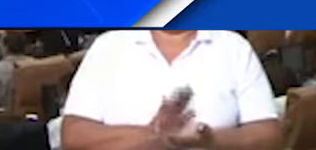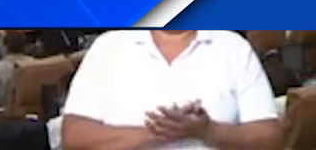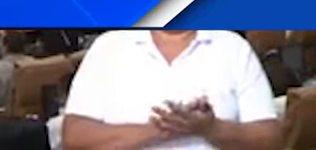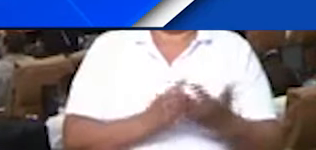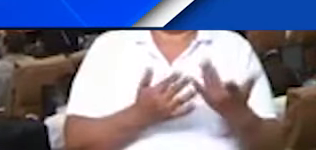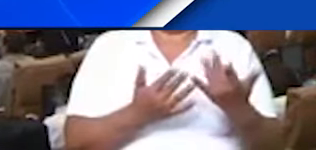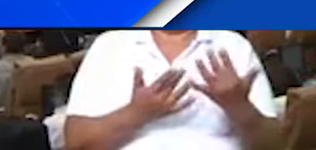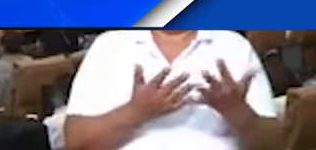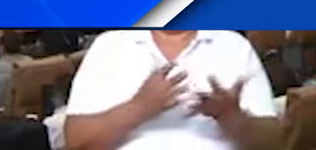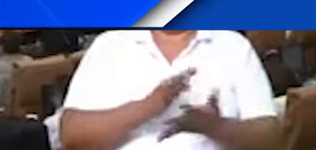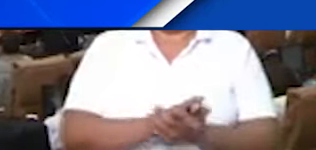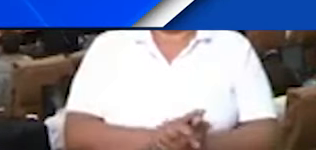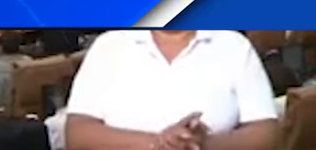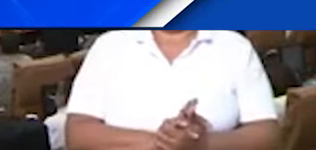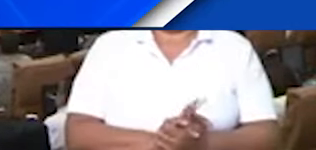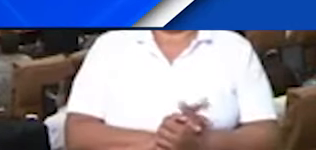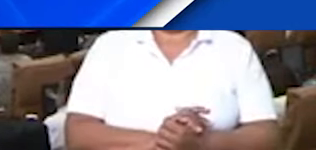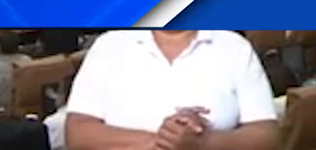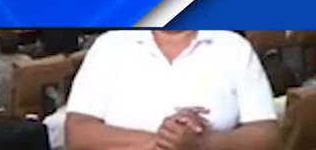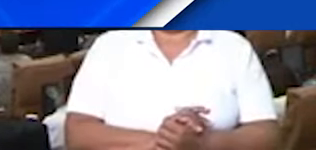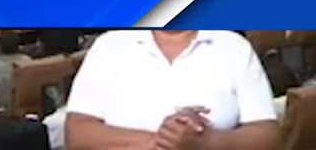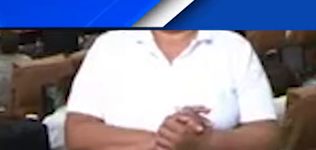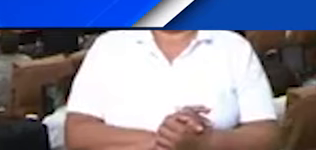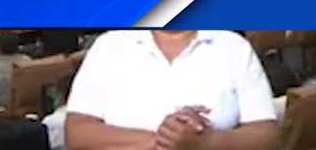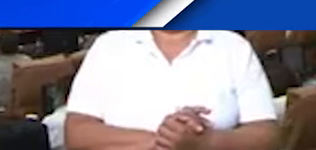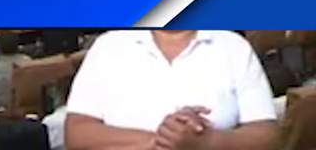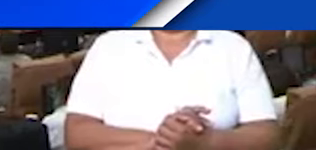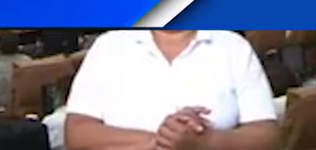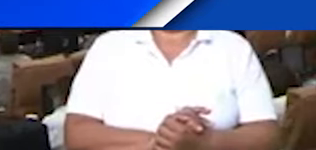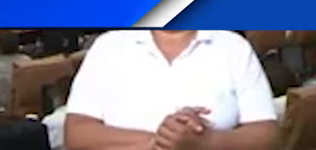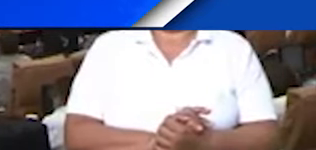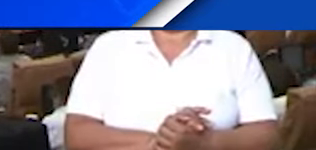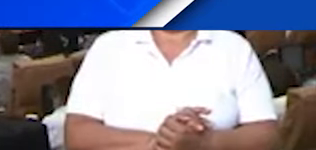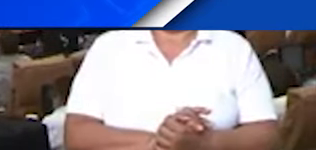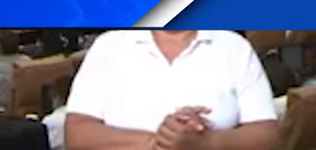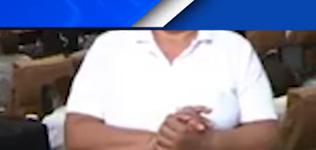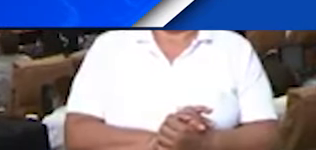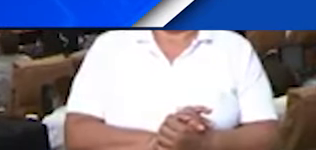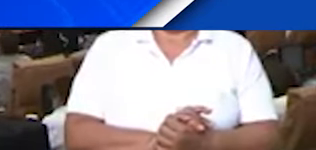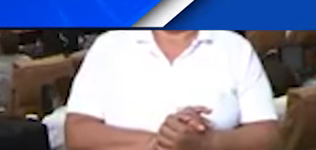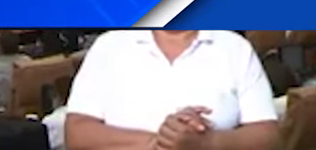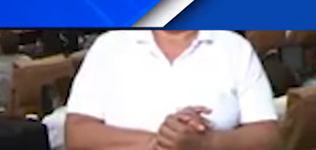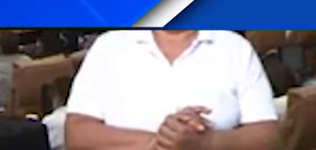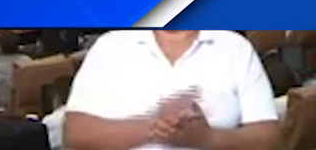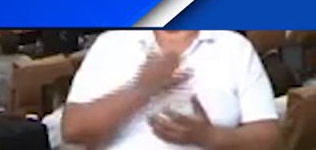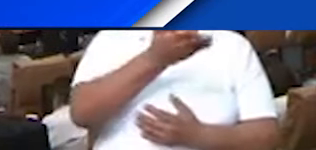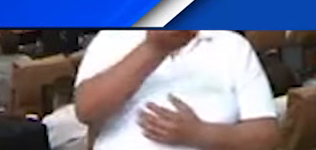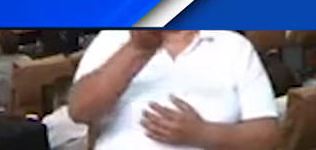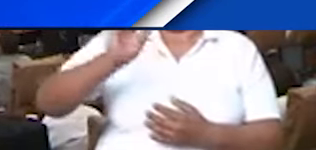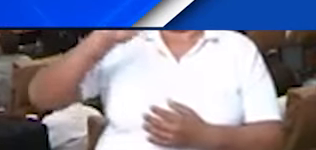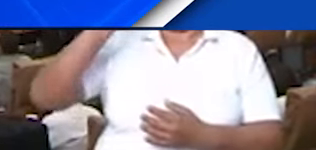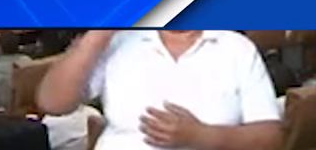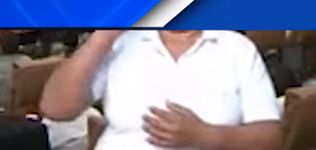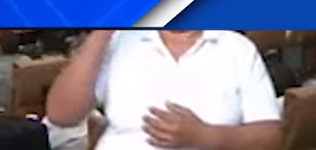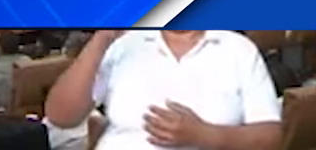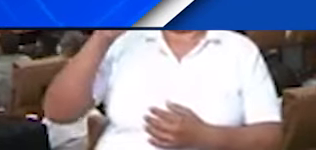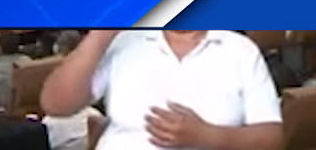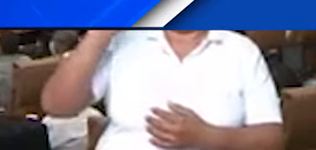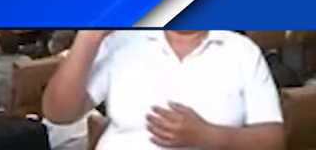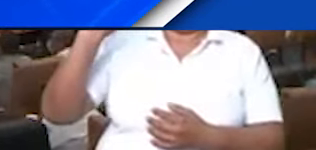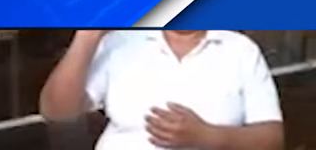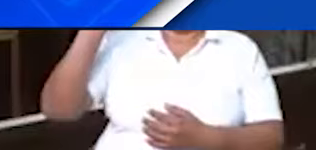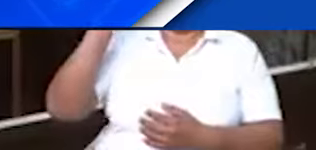un representante cada uno quedaron la Alianza Liberal Nicaragüense ALN y el Partido Liberal